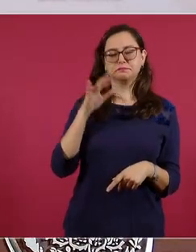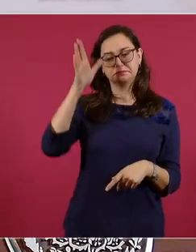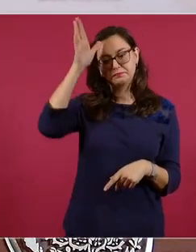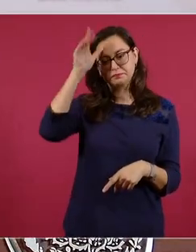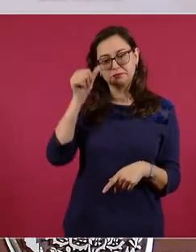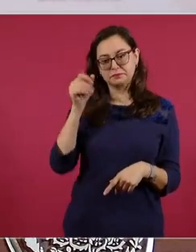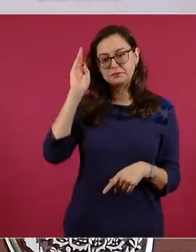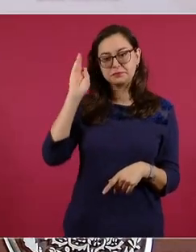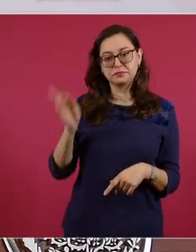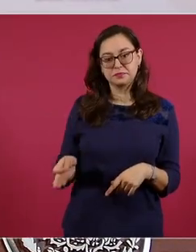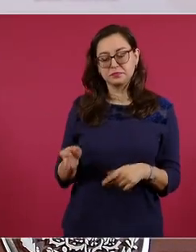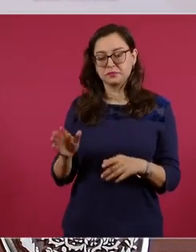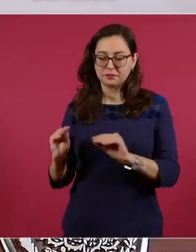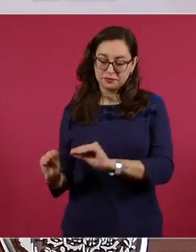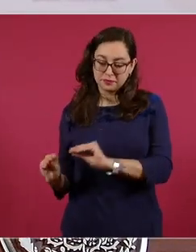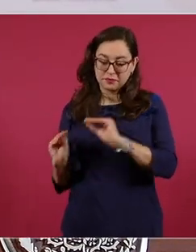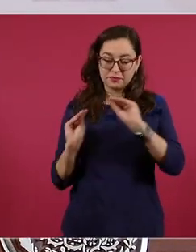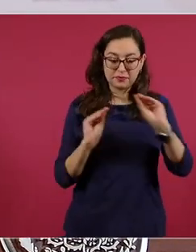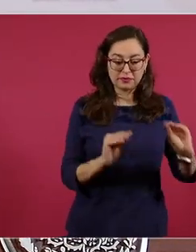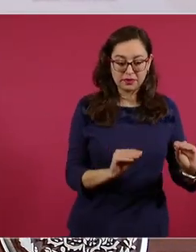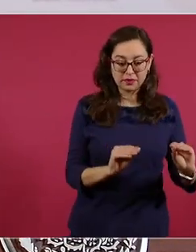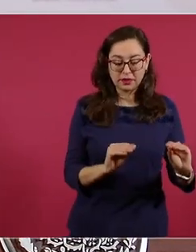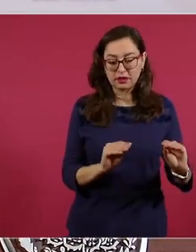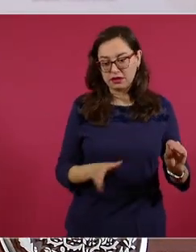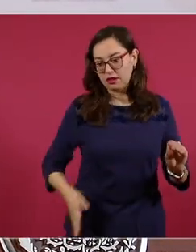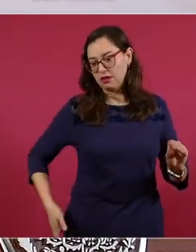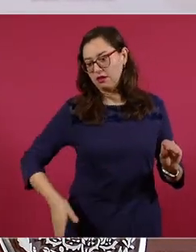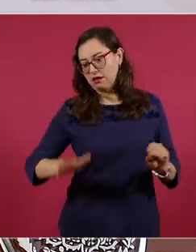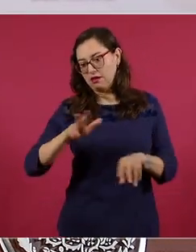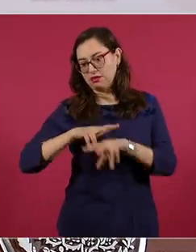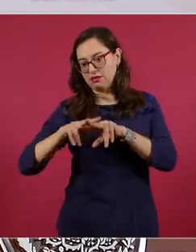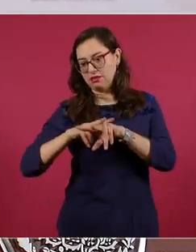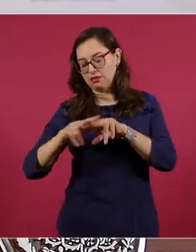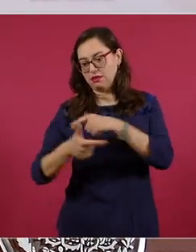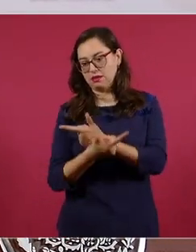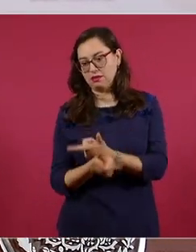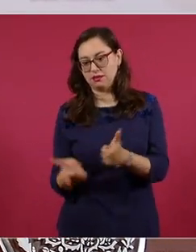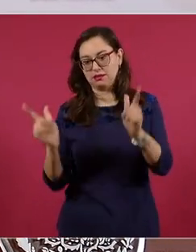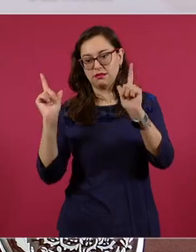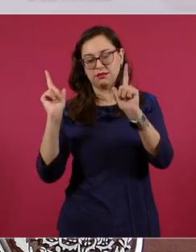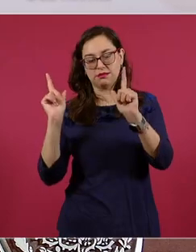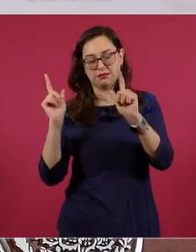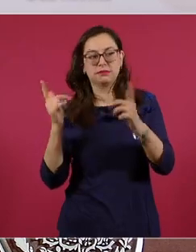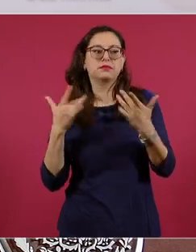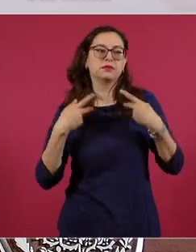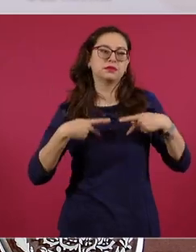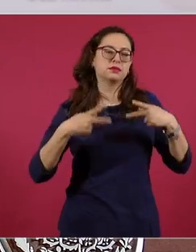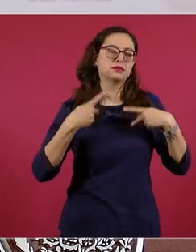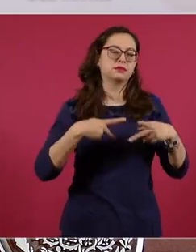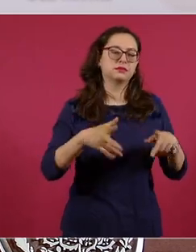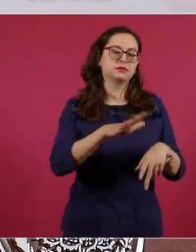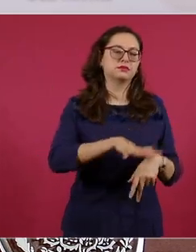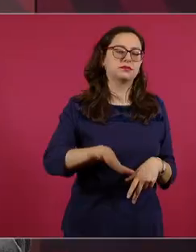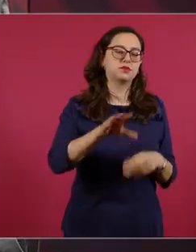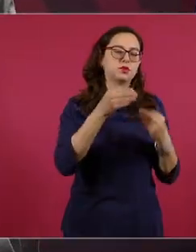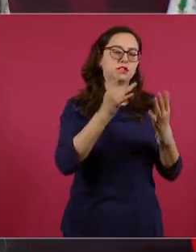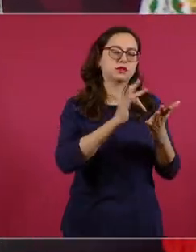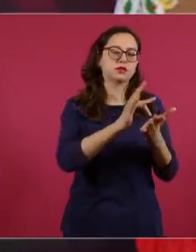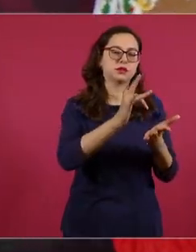está libre el paso, ya está